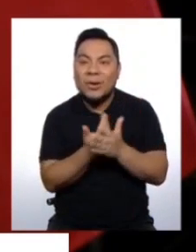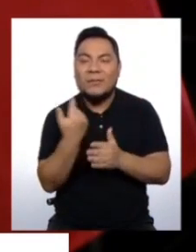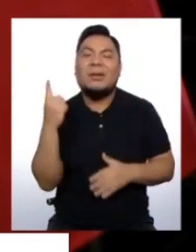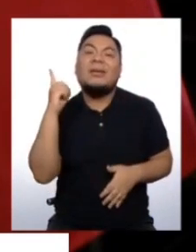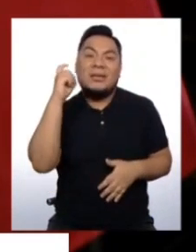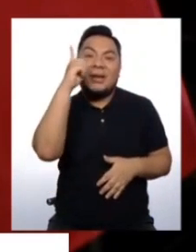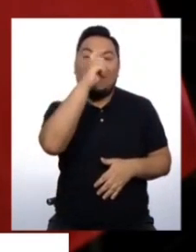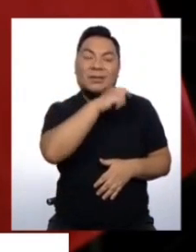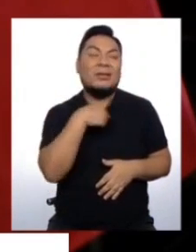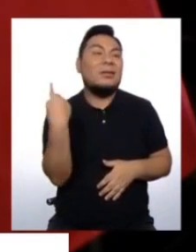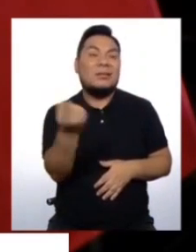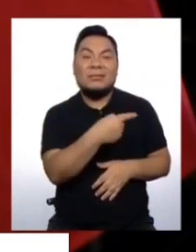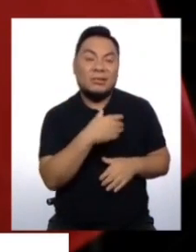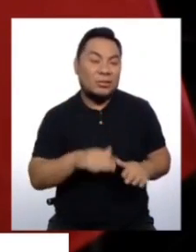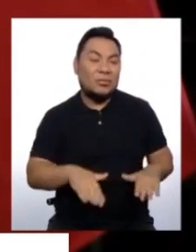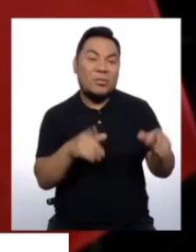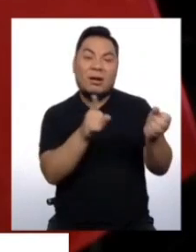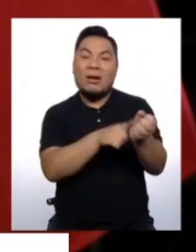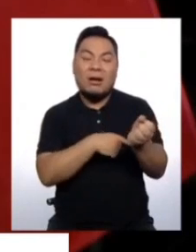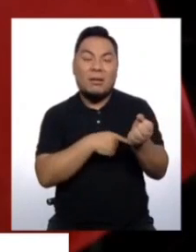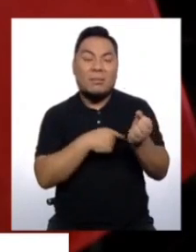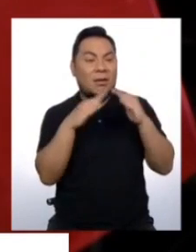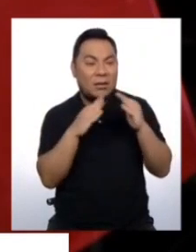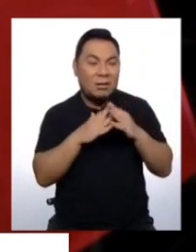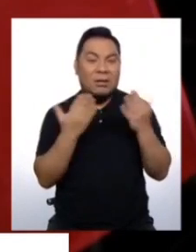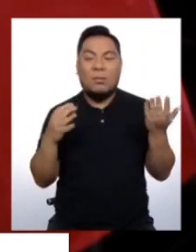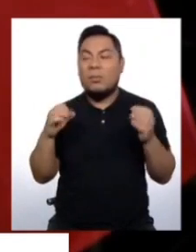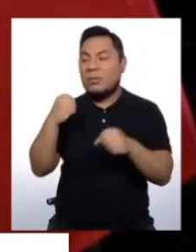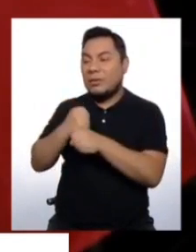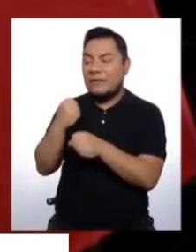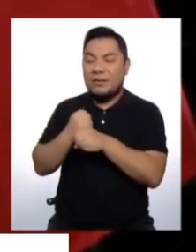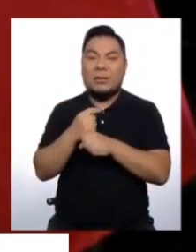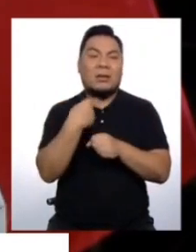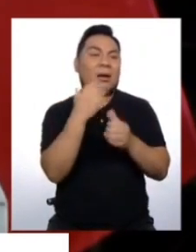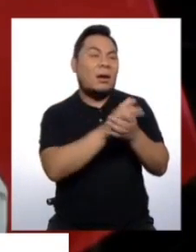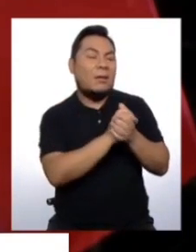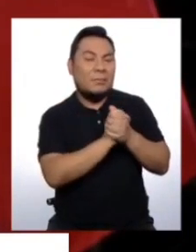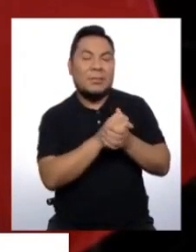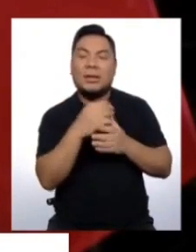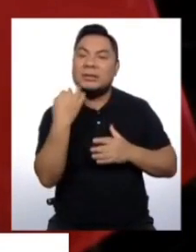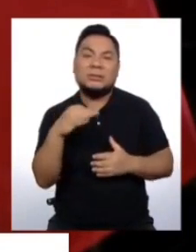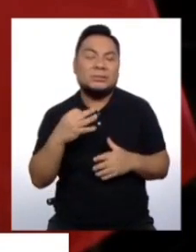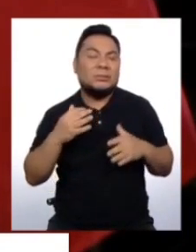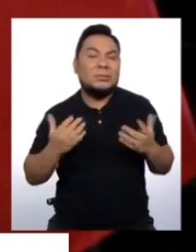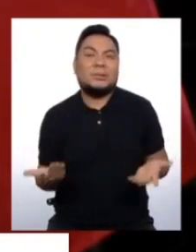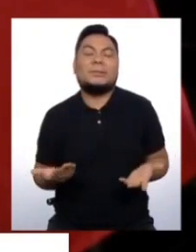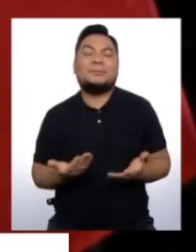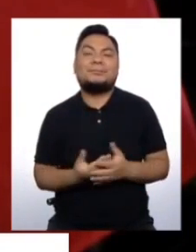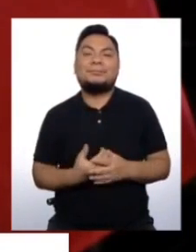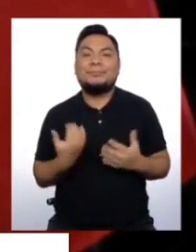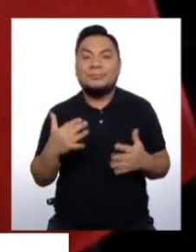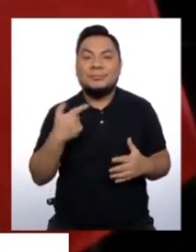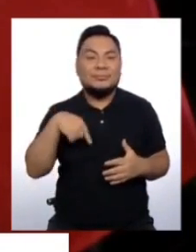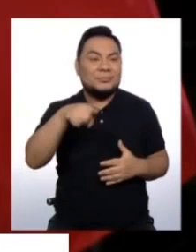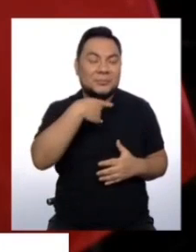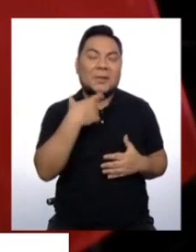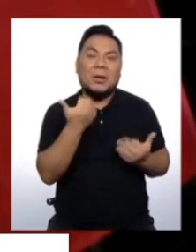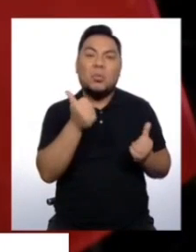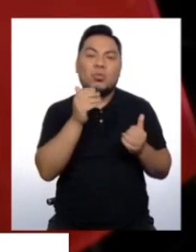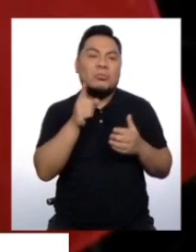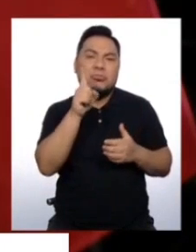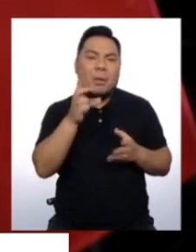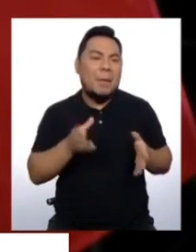hogar, en nuestro centro laboral, con nuestros amigos, siempre lo hemos llevado de una